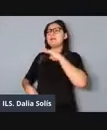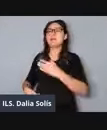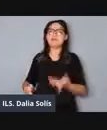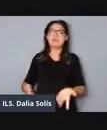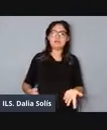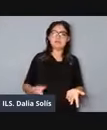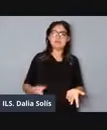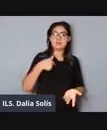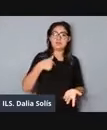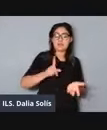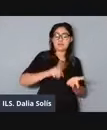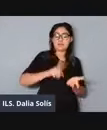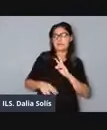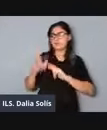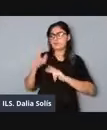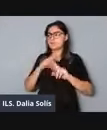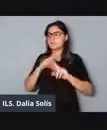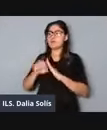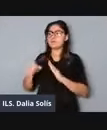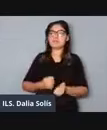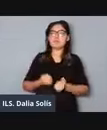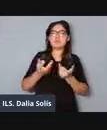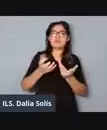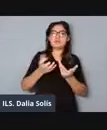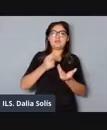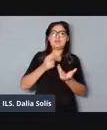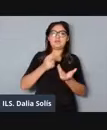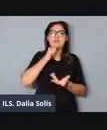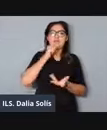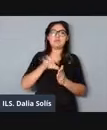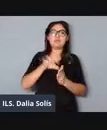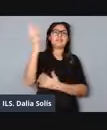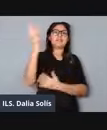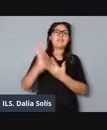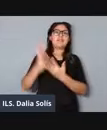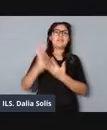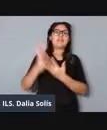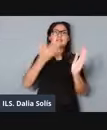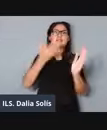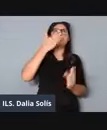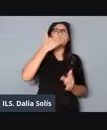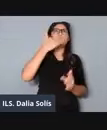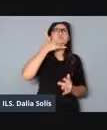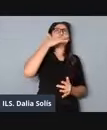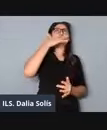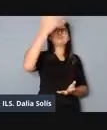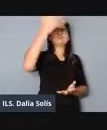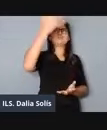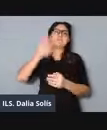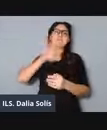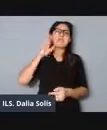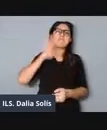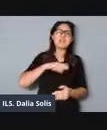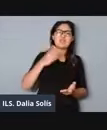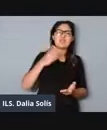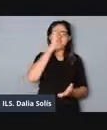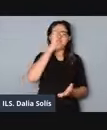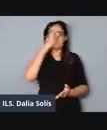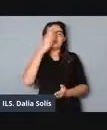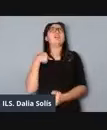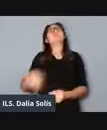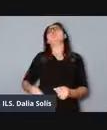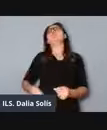como que el calentamiento global, si yo porque yo tiré los cigarros y porque yo es que estoy fumando, ¿no? Sale un tema a la luz y entonces